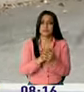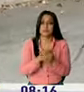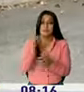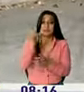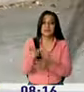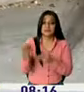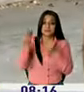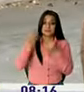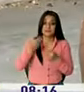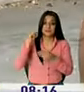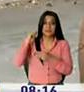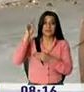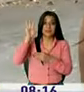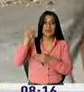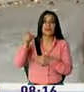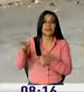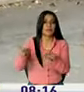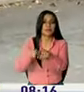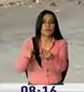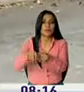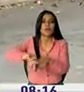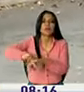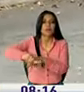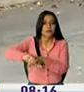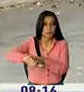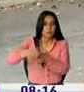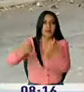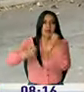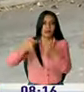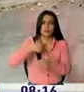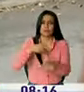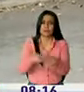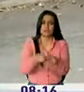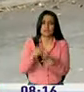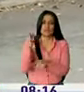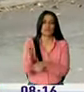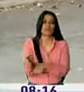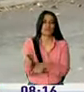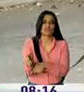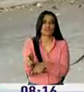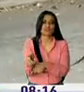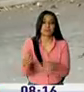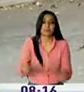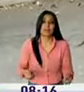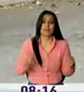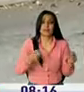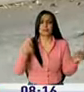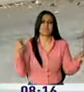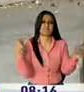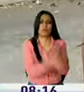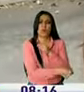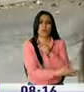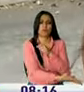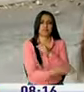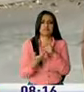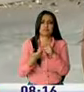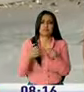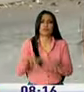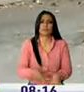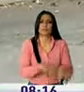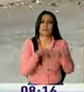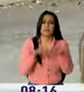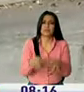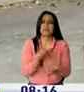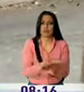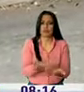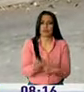videos, le robaron el carro igual en donde yo parqué, le rompieron las ventanas, se lo llevaron a la computadora, pertenencias de la